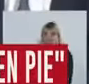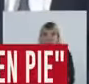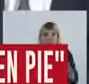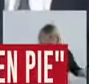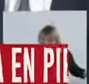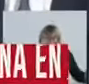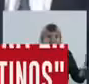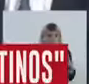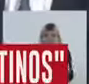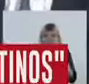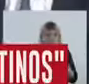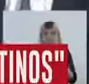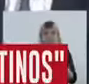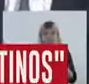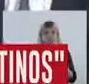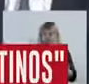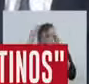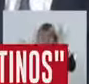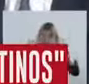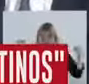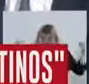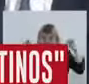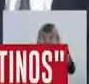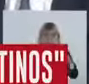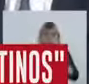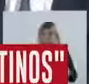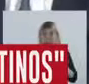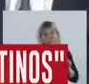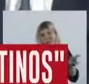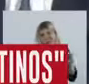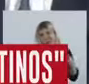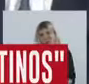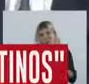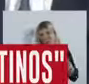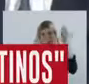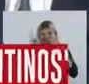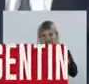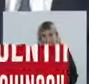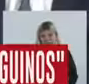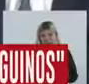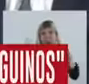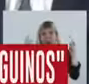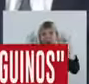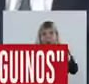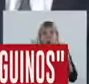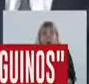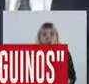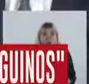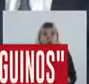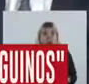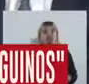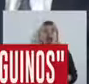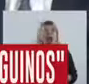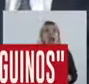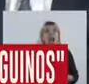reconstruir la Argentina que yo sueño y que seguramente todos soñamos, la Argentina no es para unos pocos,